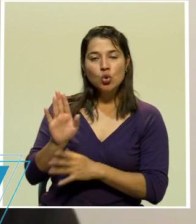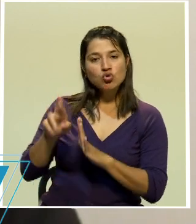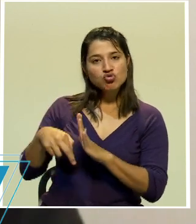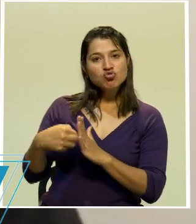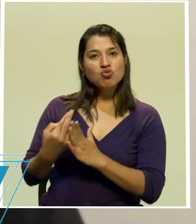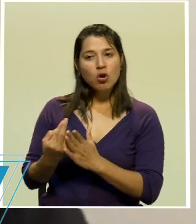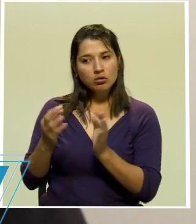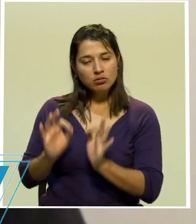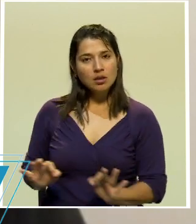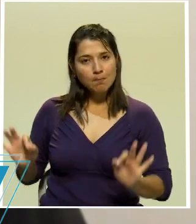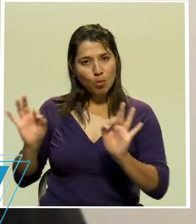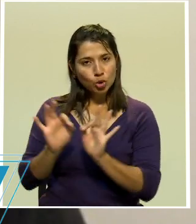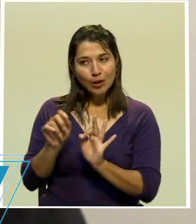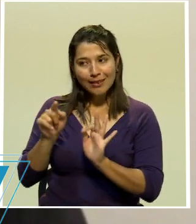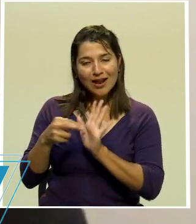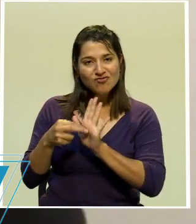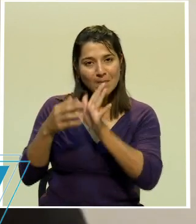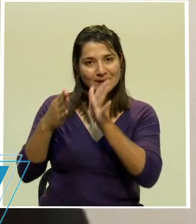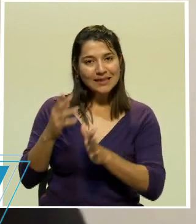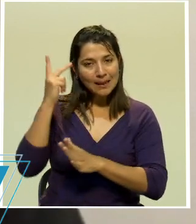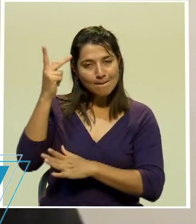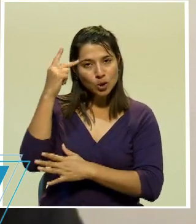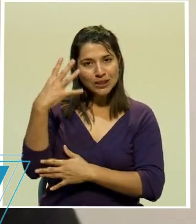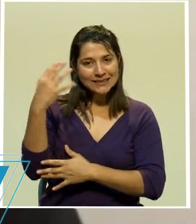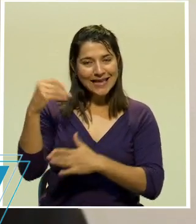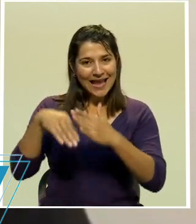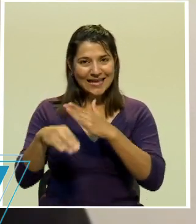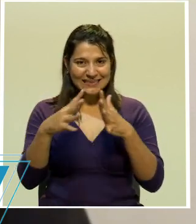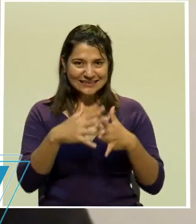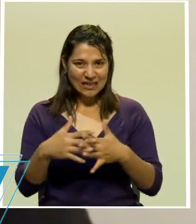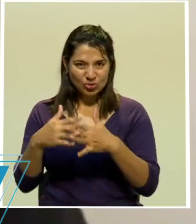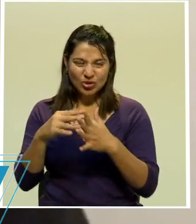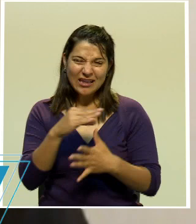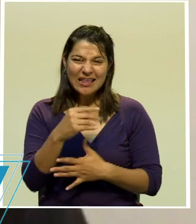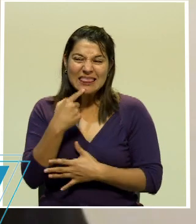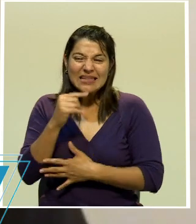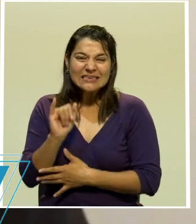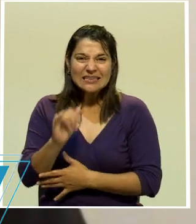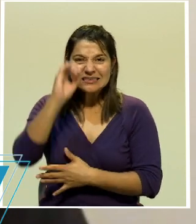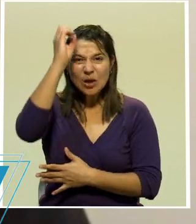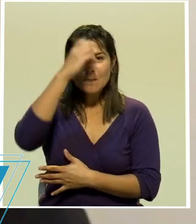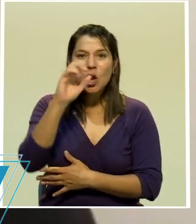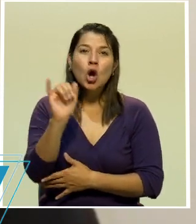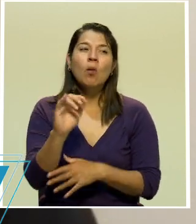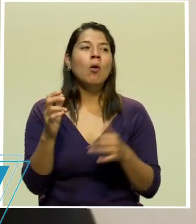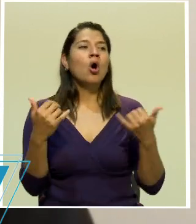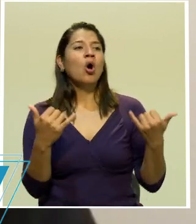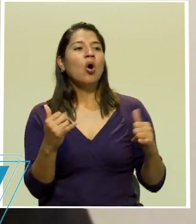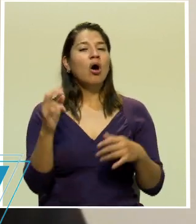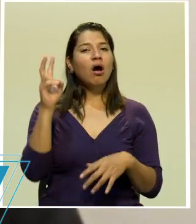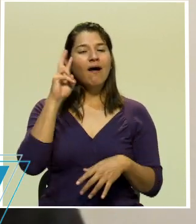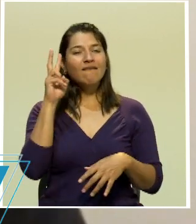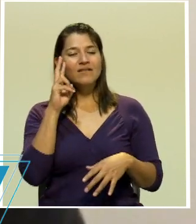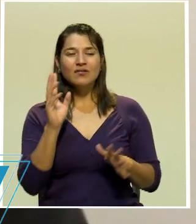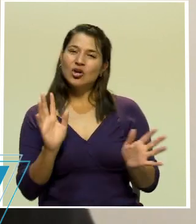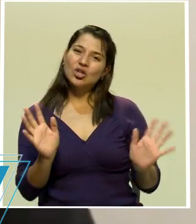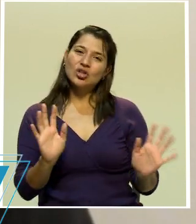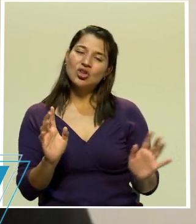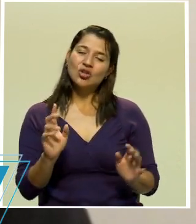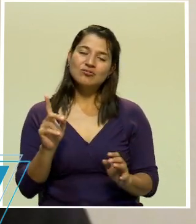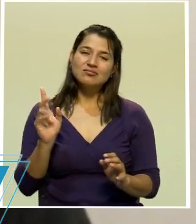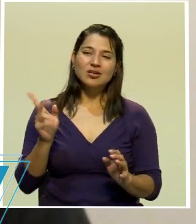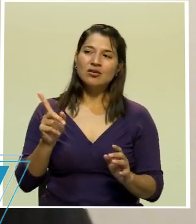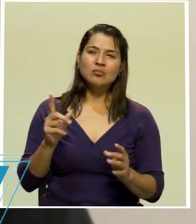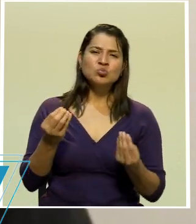de ser el portavoz de la política exterior de Estados Unidos, y hacer un comentario de ese tipo como jugando de vivo, no fue